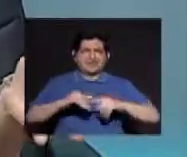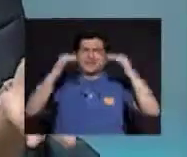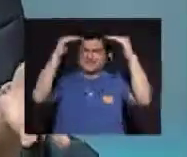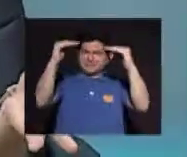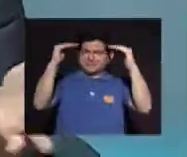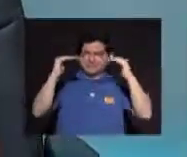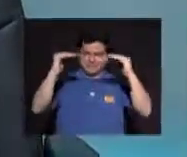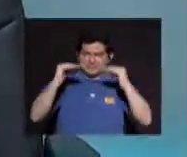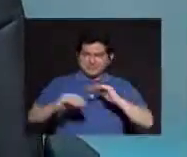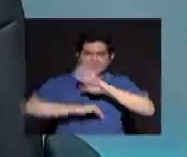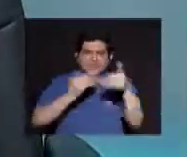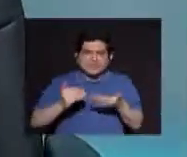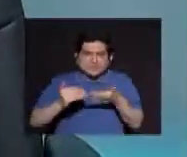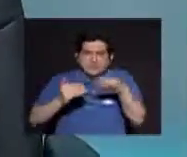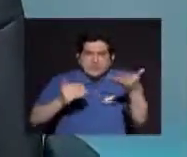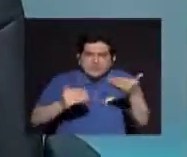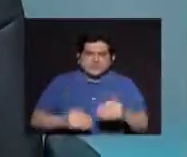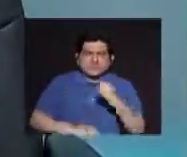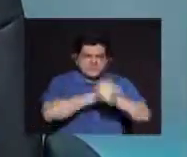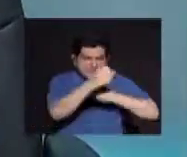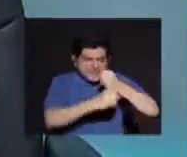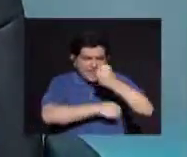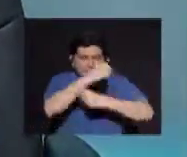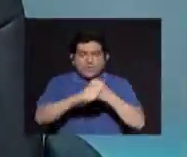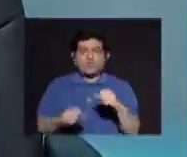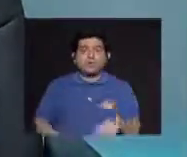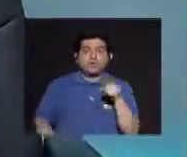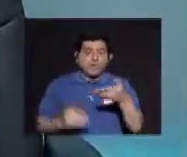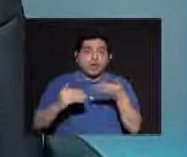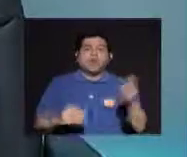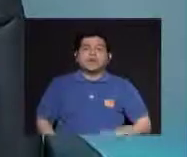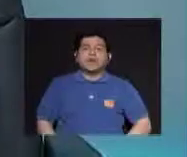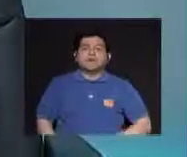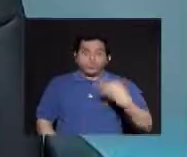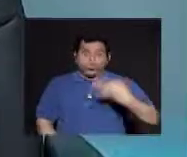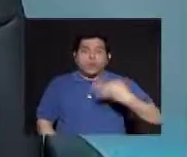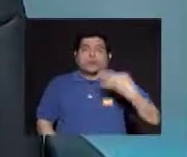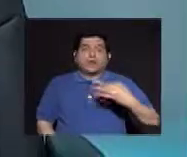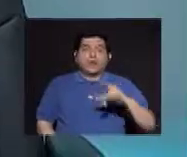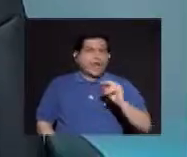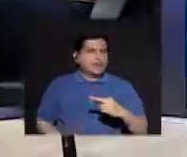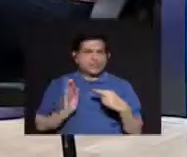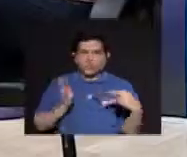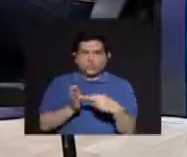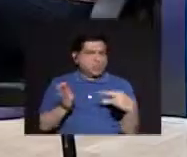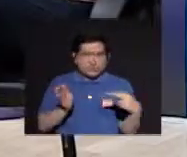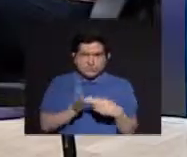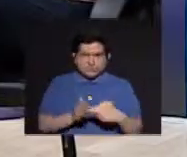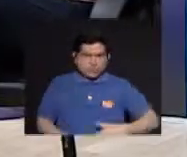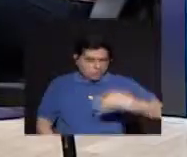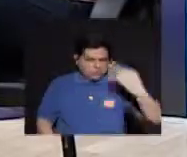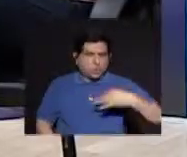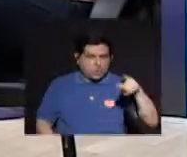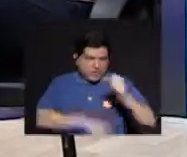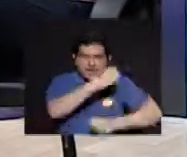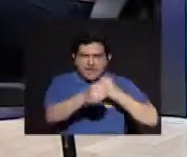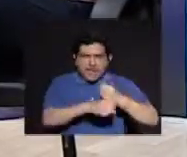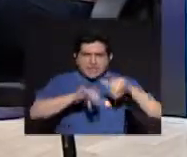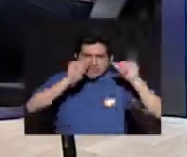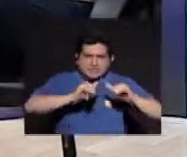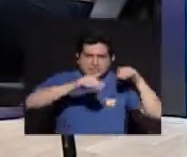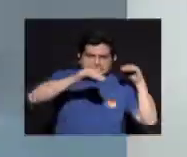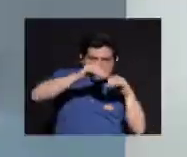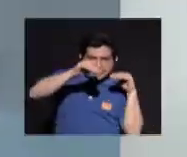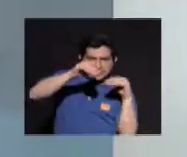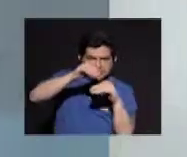de cosas de todos los años. Y piezas originales de cada año, que es lo más Claro. interesante. No son réplicas, sino piezas que son de ese año. Sí, que específico. están